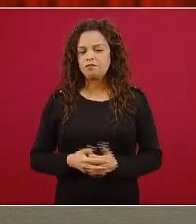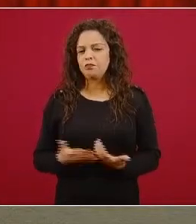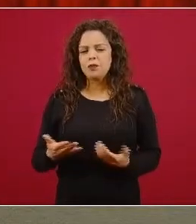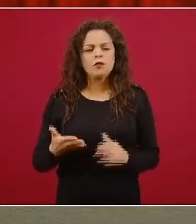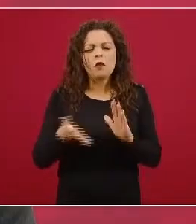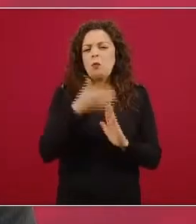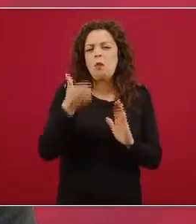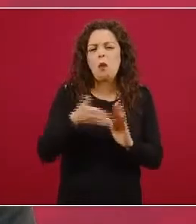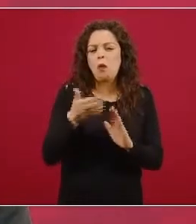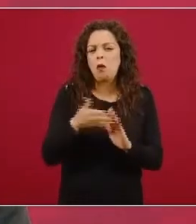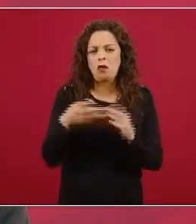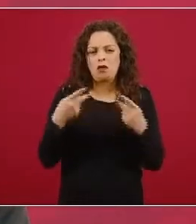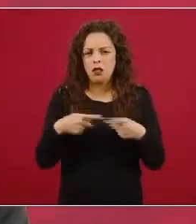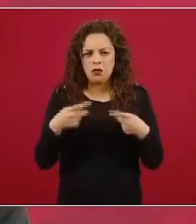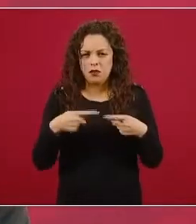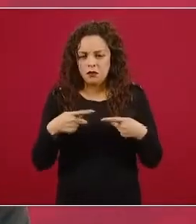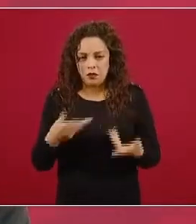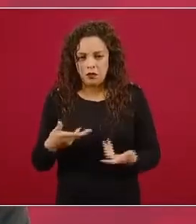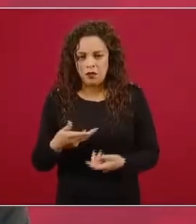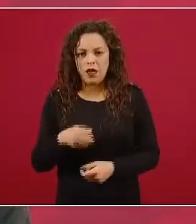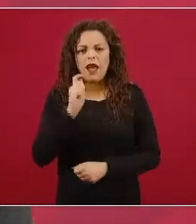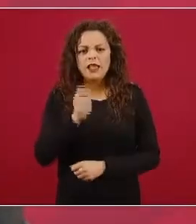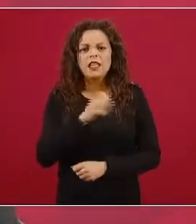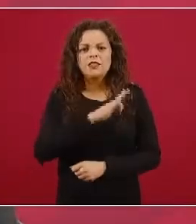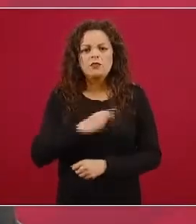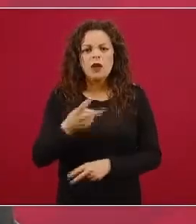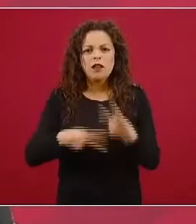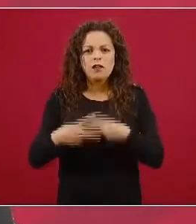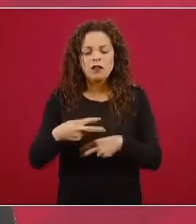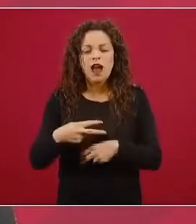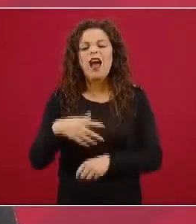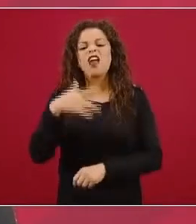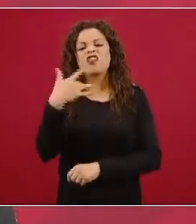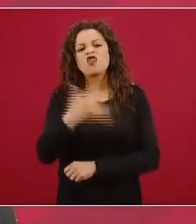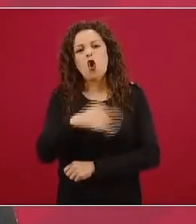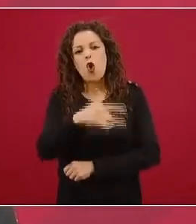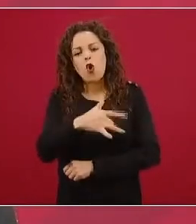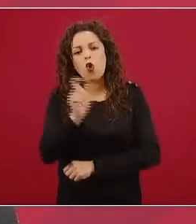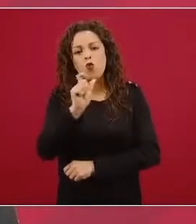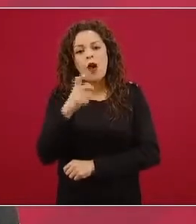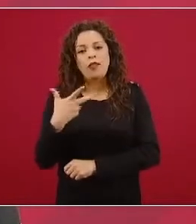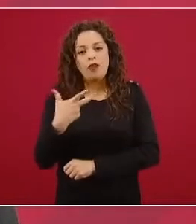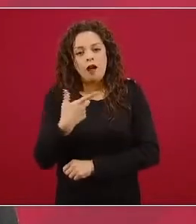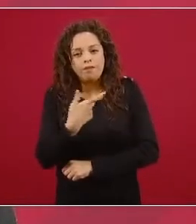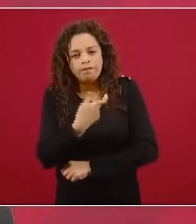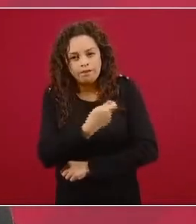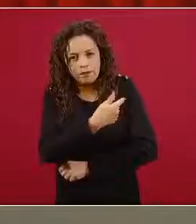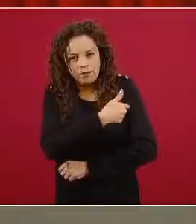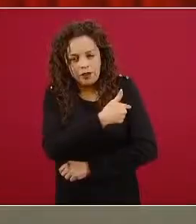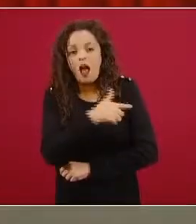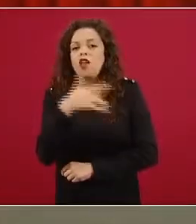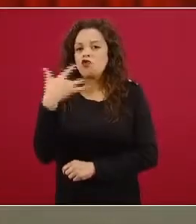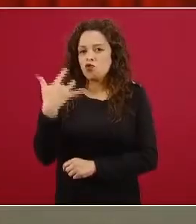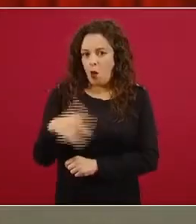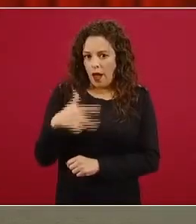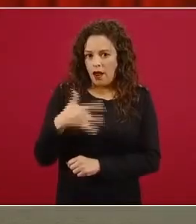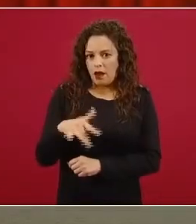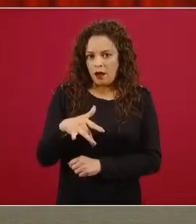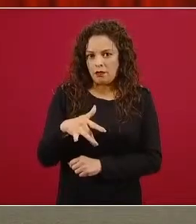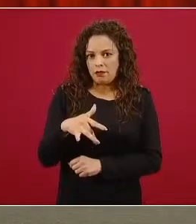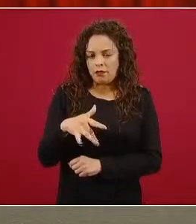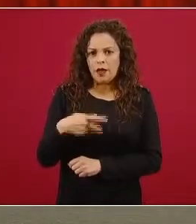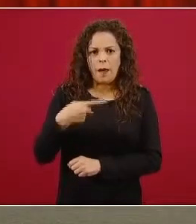pequeña, puede producirles dolor en el momento de inyectarse, muy pocos lo